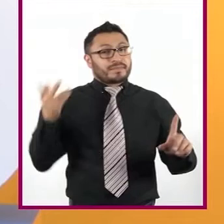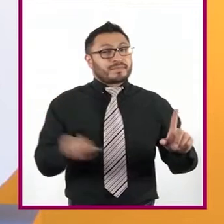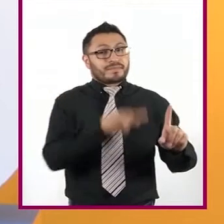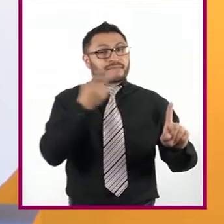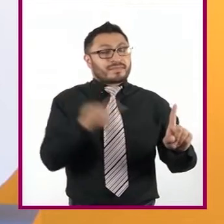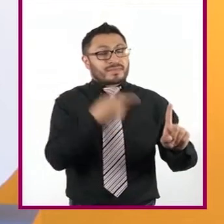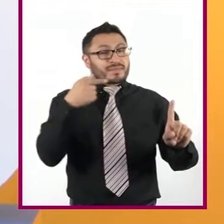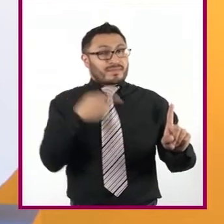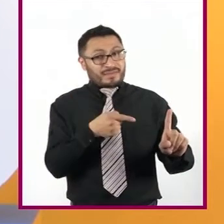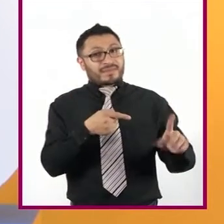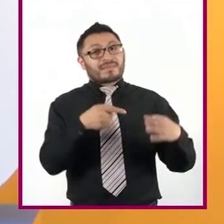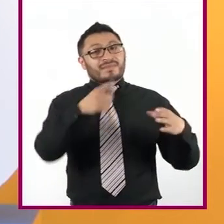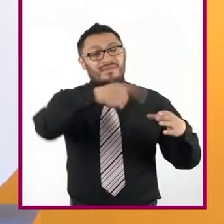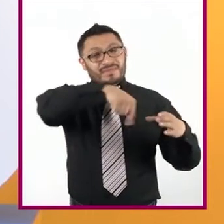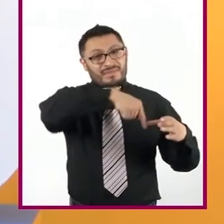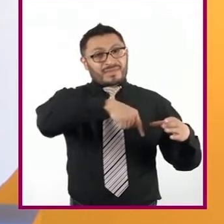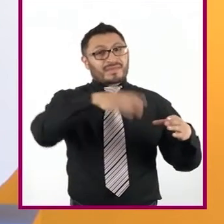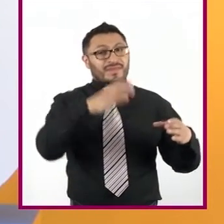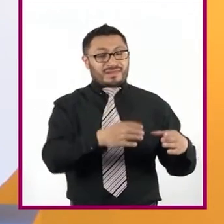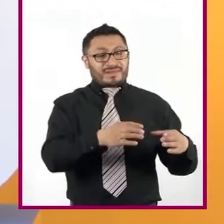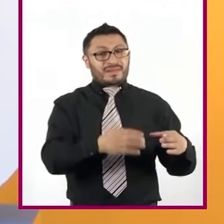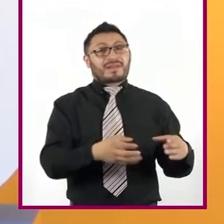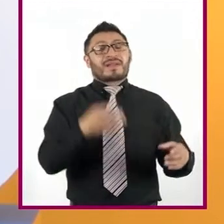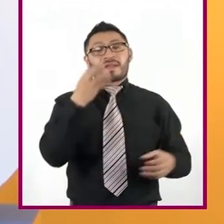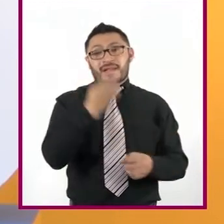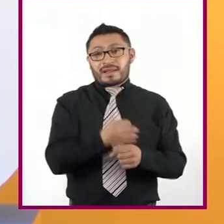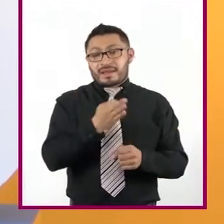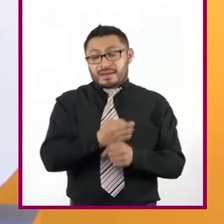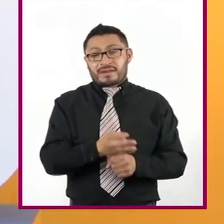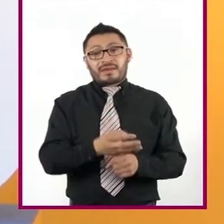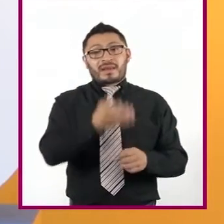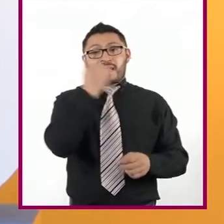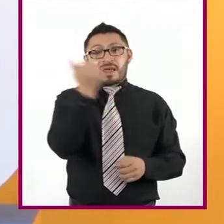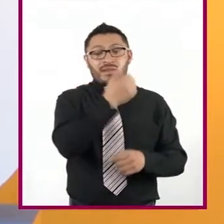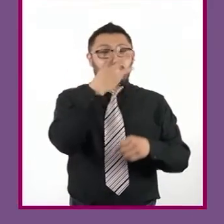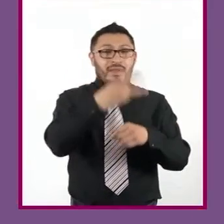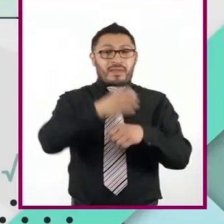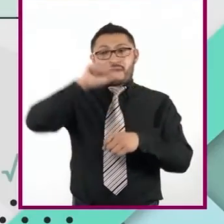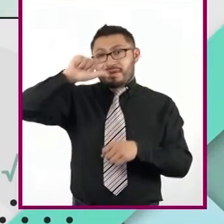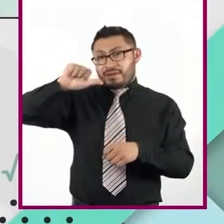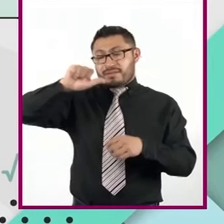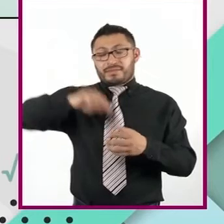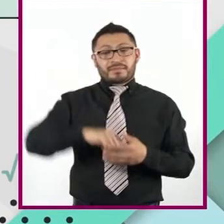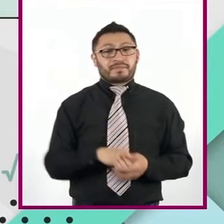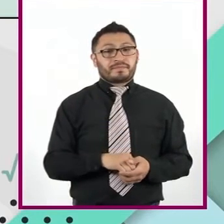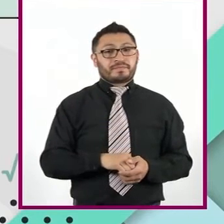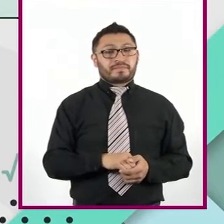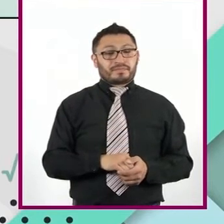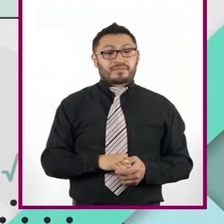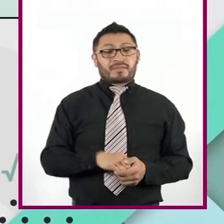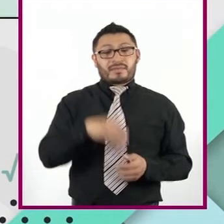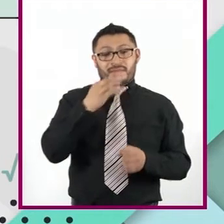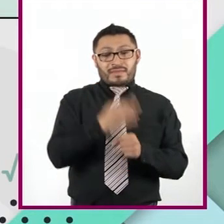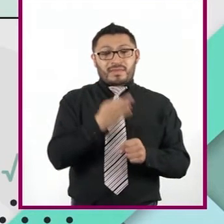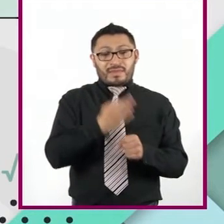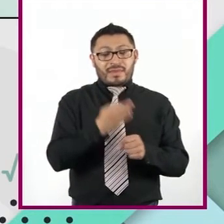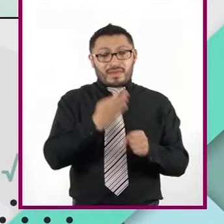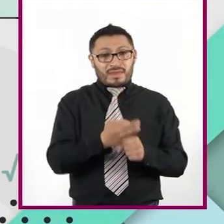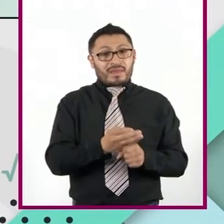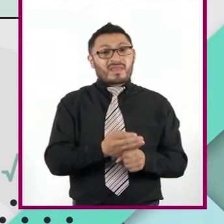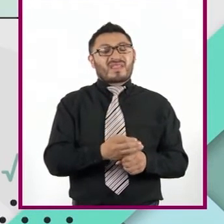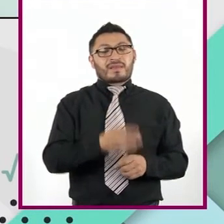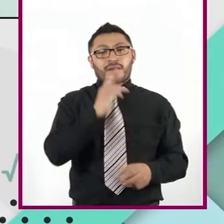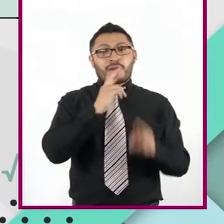dirigida la encuesta. Y en este caso, son los alumnos de tercero A, ya que en esta ocasión los